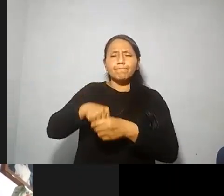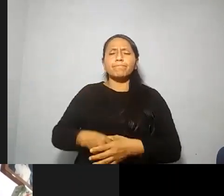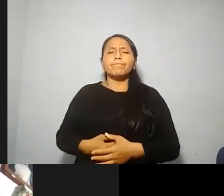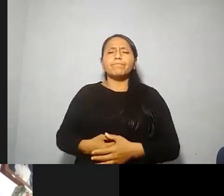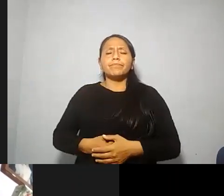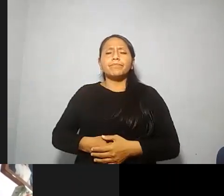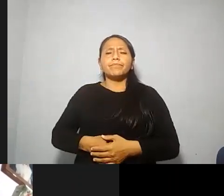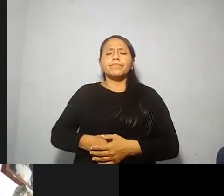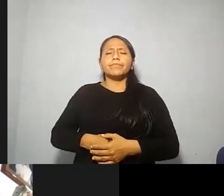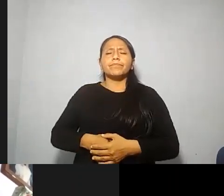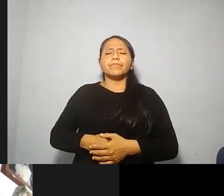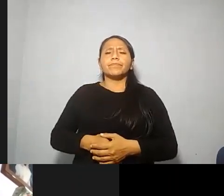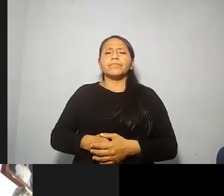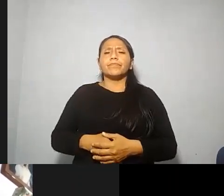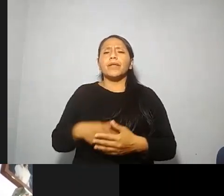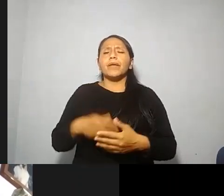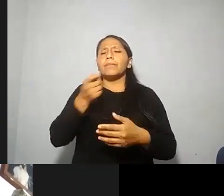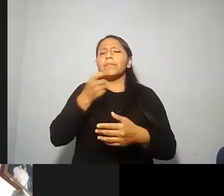SEI tiene